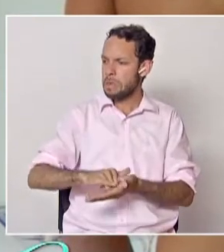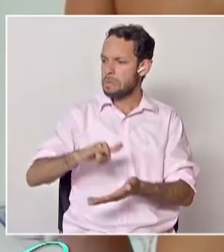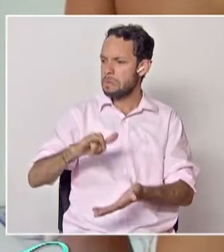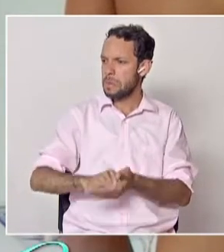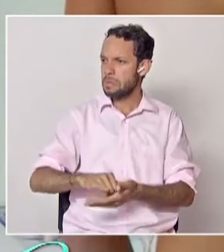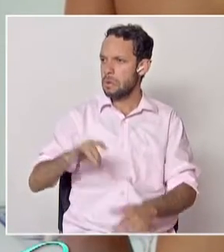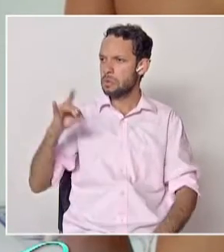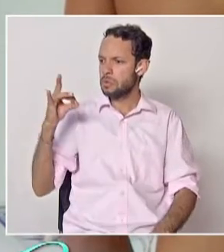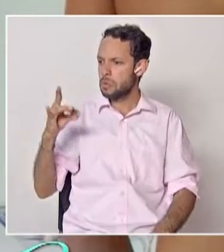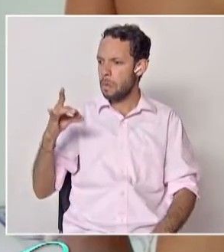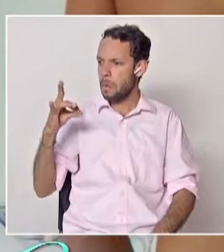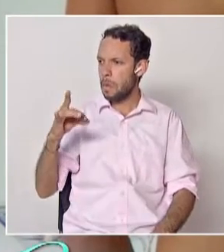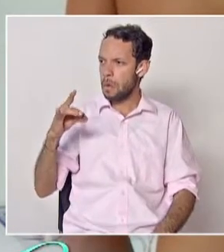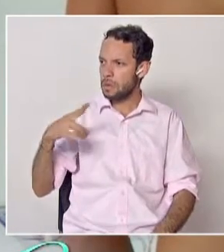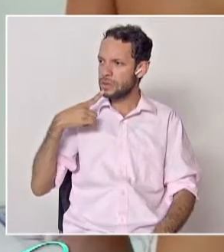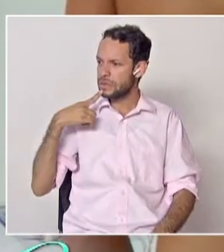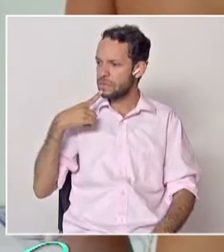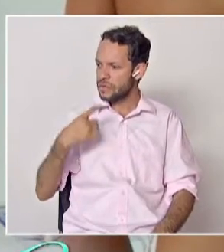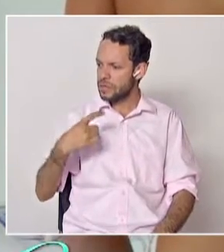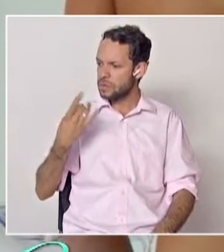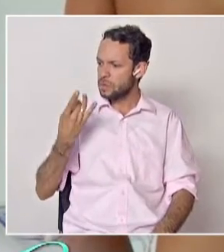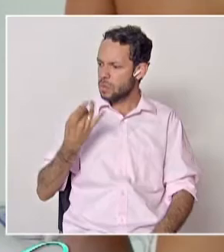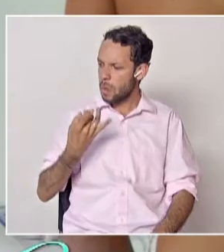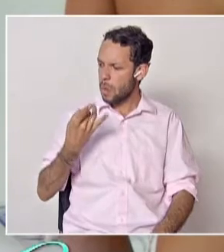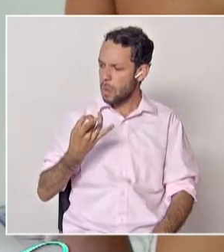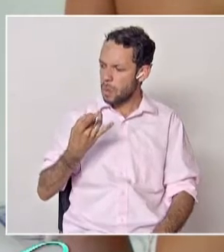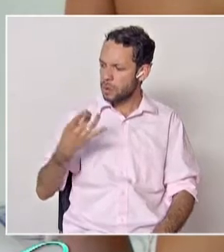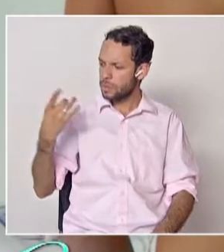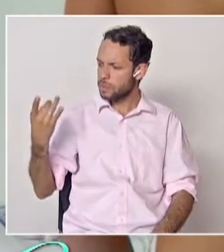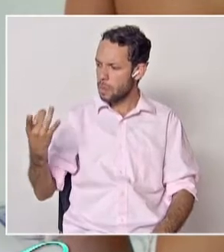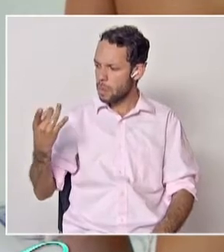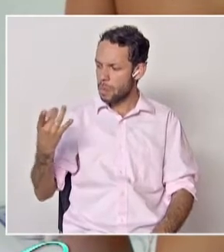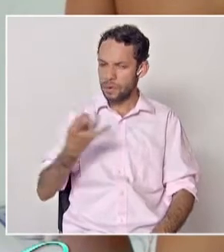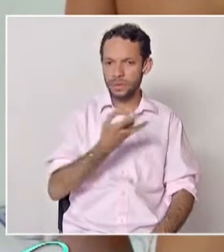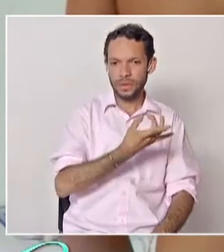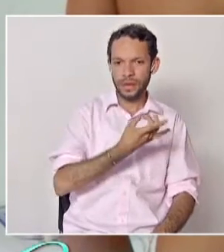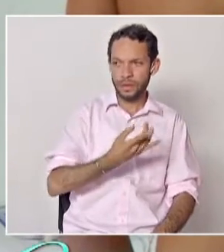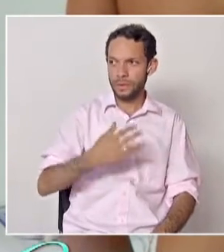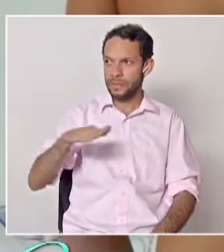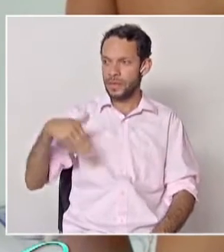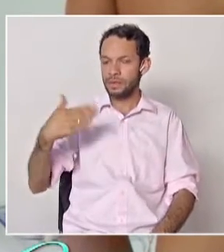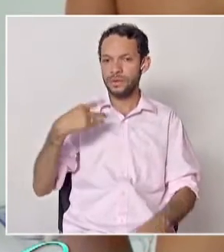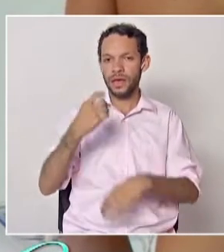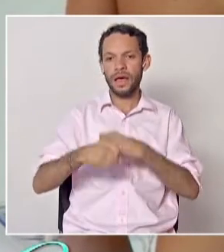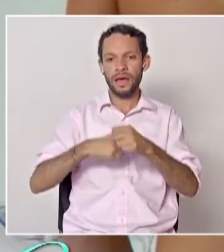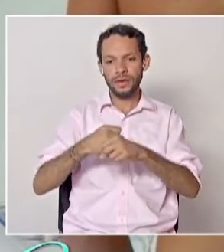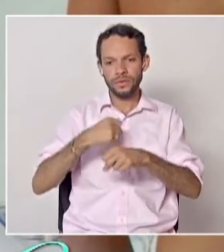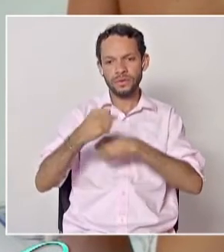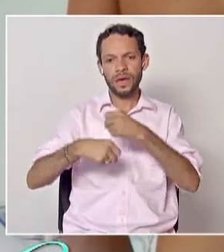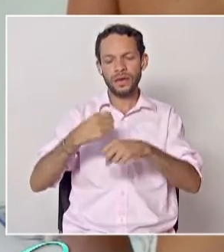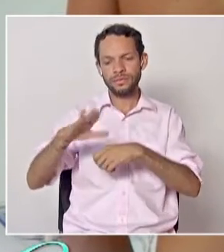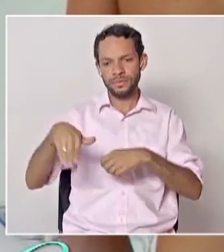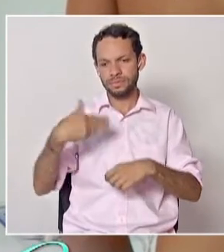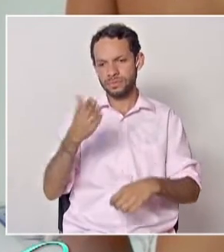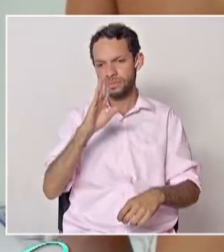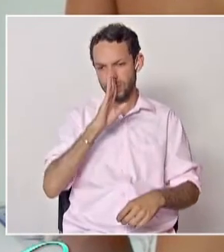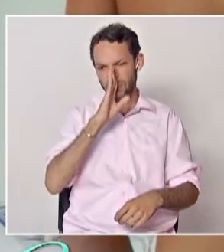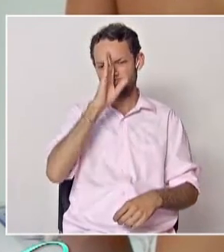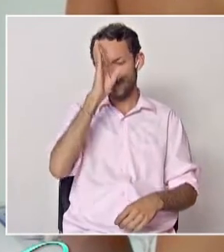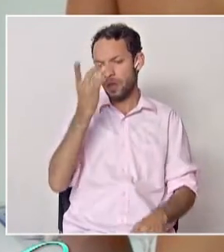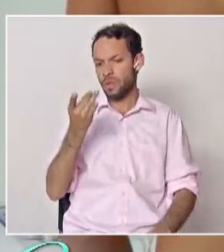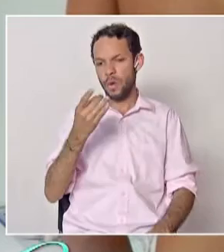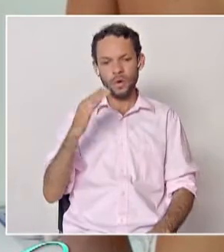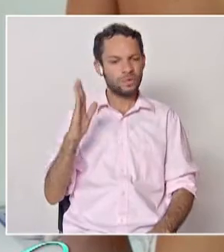de Voltaren, de tramadol, ¿sí? Y después de muchos años han tenido que acostumbrarse al dolor, esa es la frase, no, yo